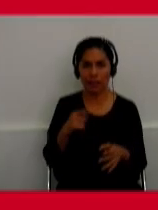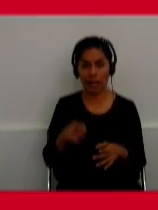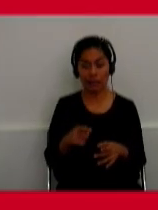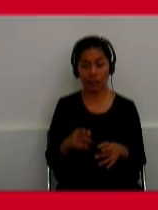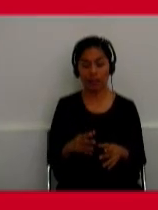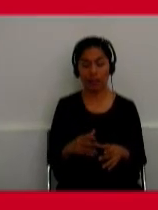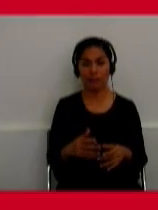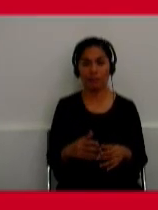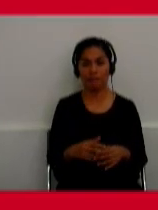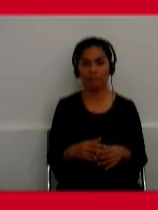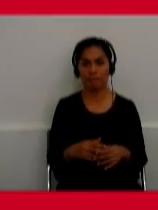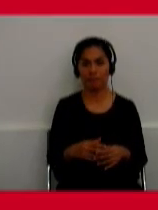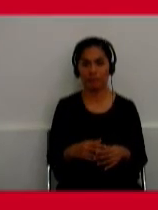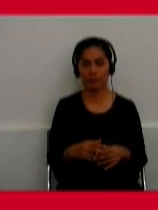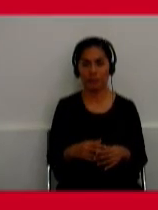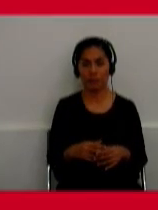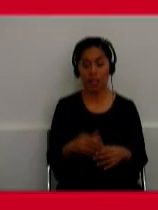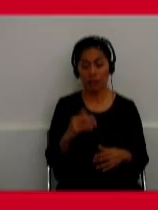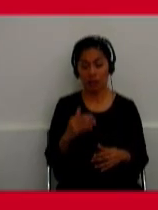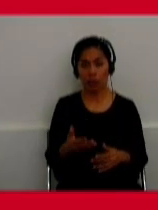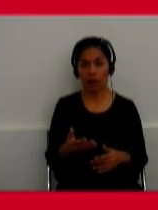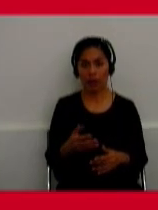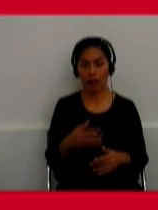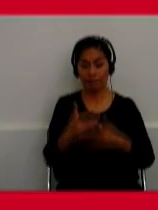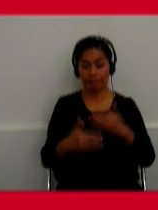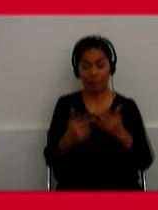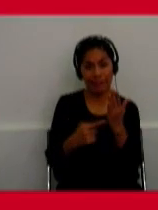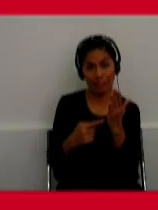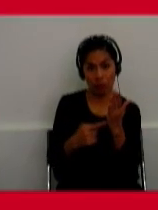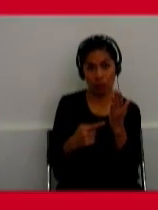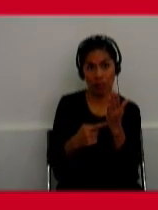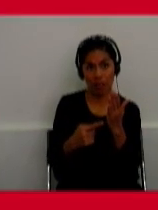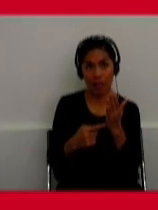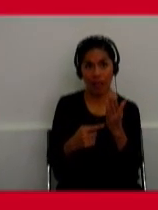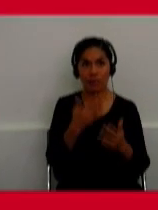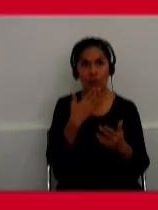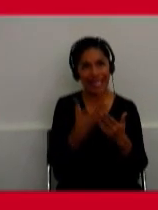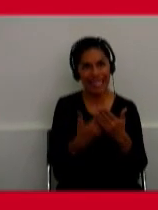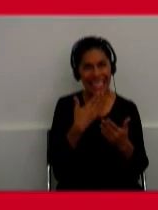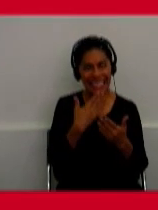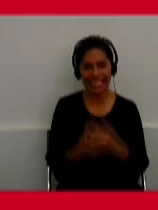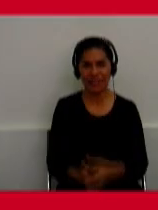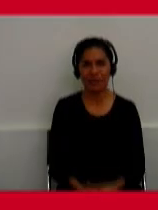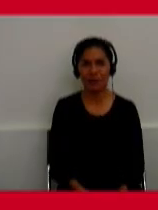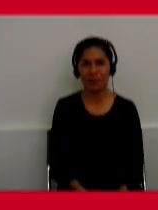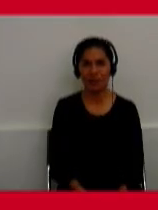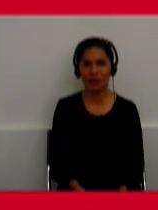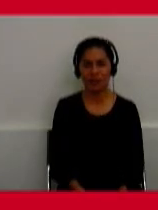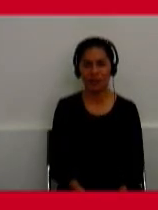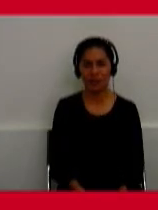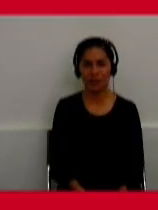para poder implementar un sistema de tecnología de esta magnitud. Muchas gracias.